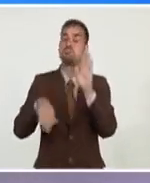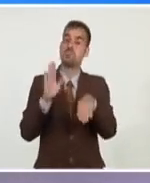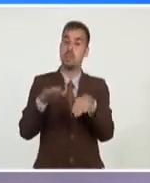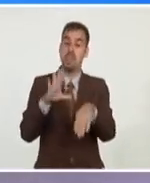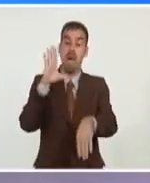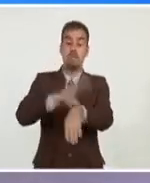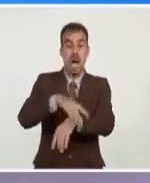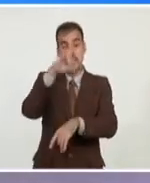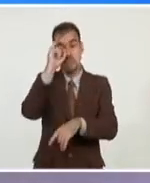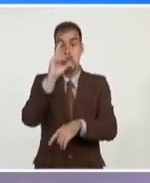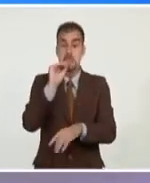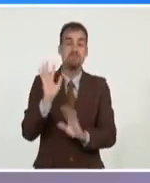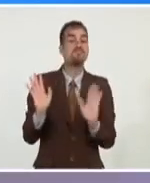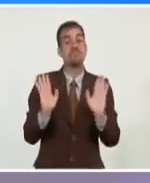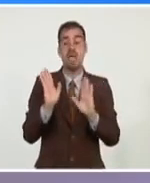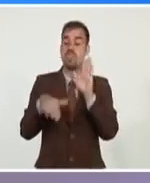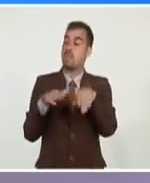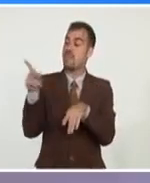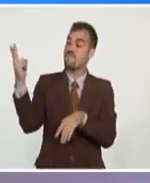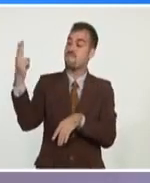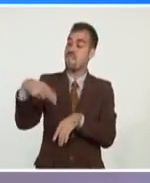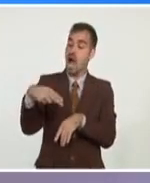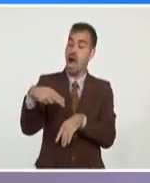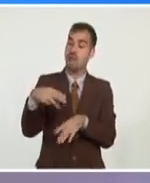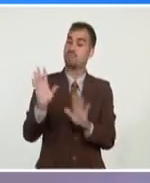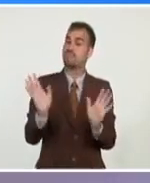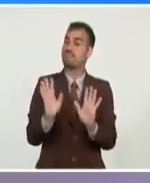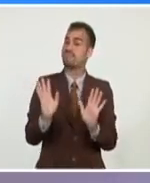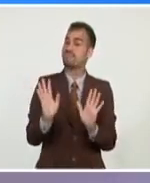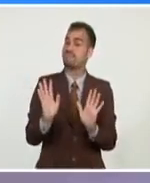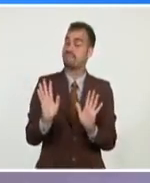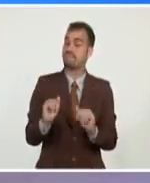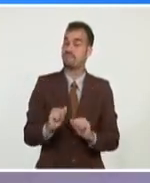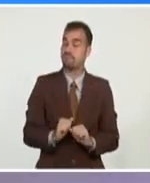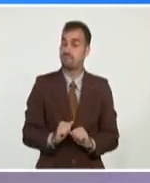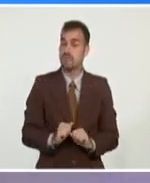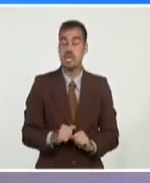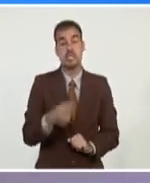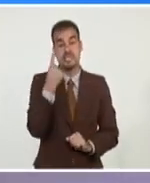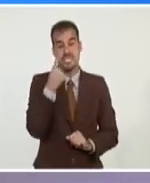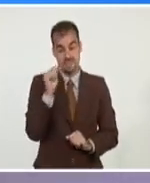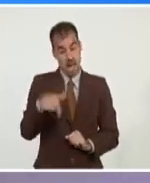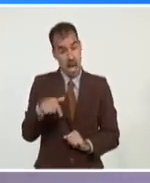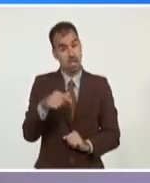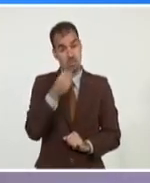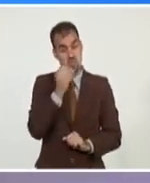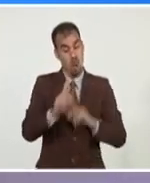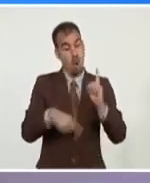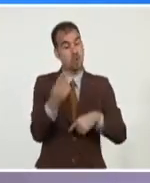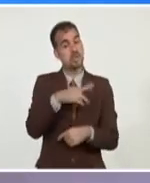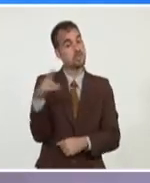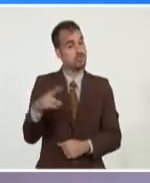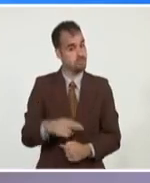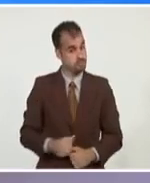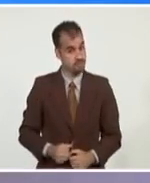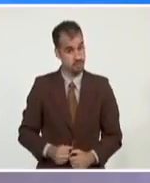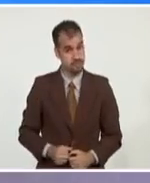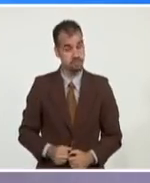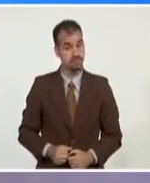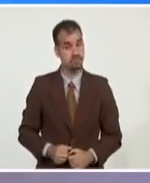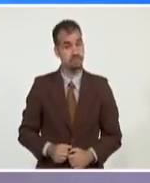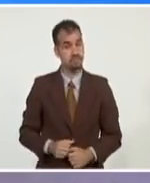las orientaciones que reciba desde el exterior. Creer que es un acto legítimo de rebeldía o patriotismo después